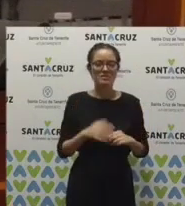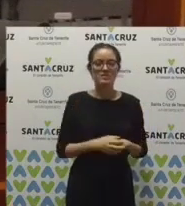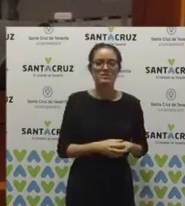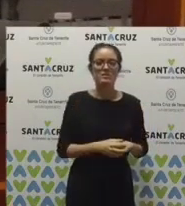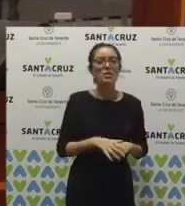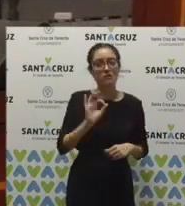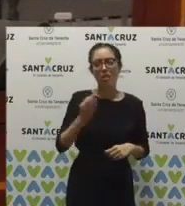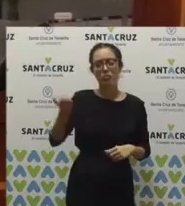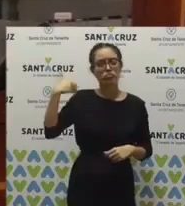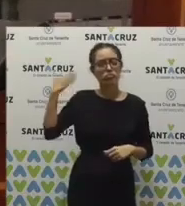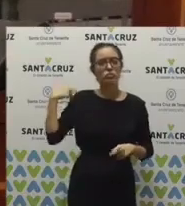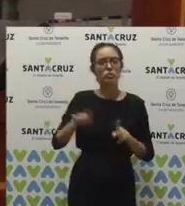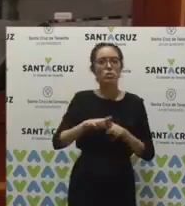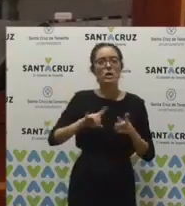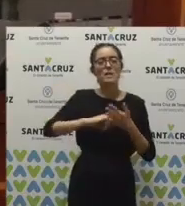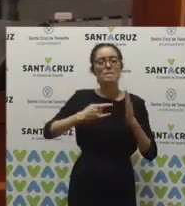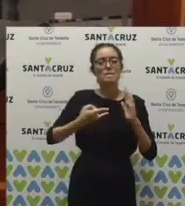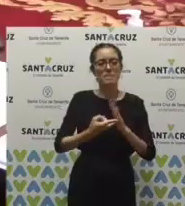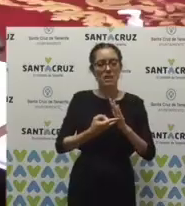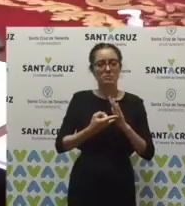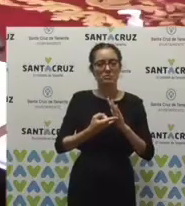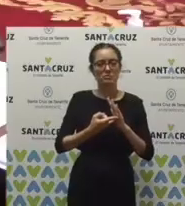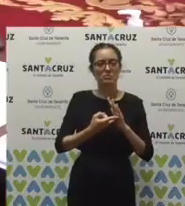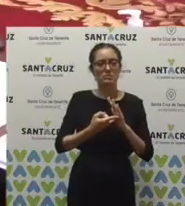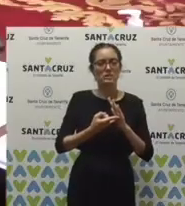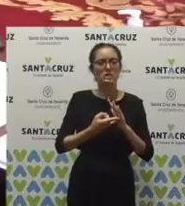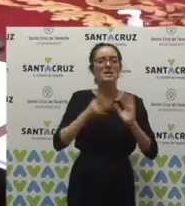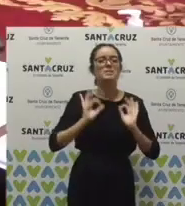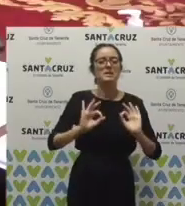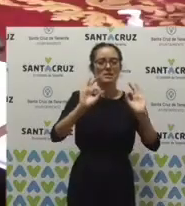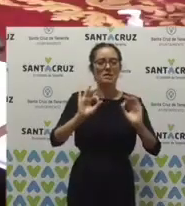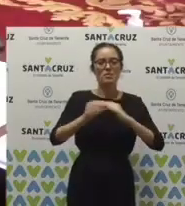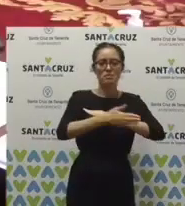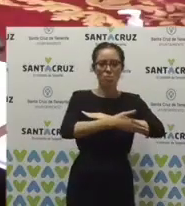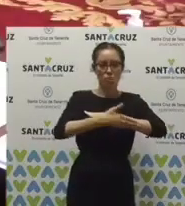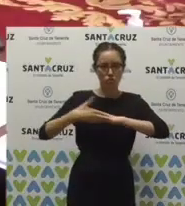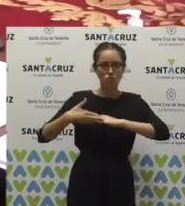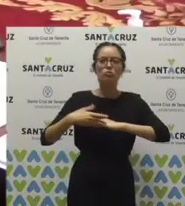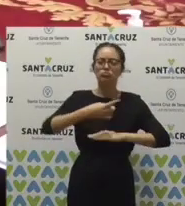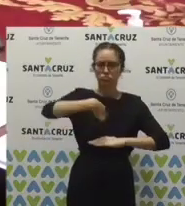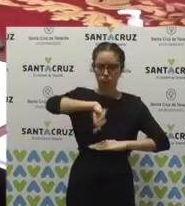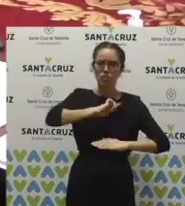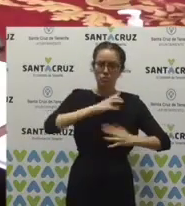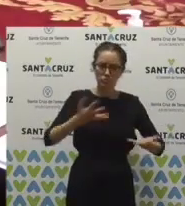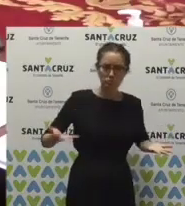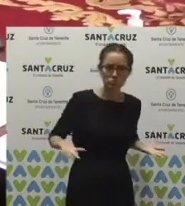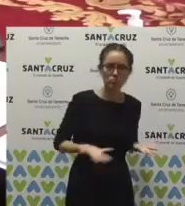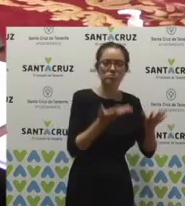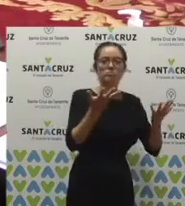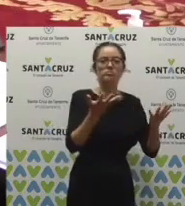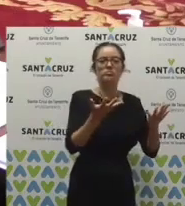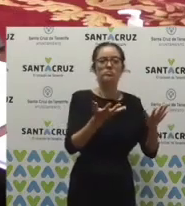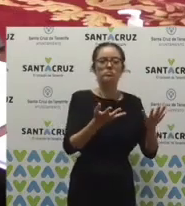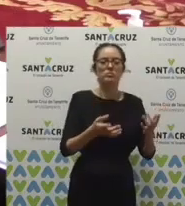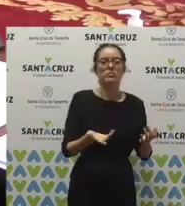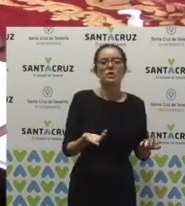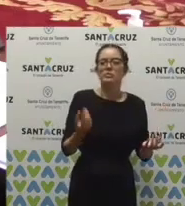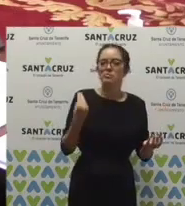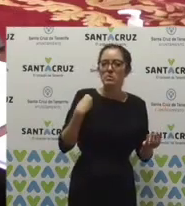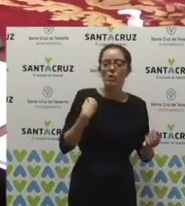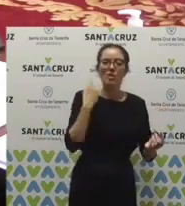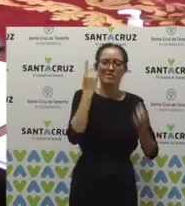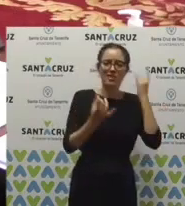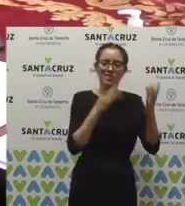impulsar el plan especial del puerto que la principal herramienta que tiene para el desarrollo de todas las actividades vinculadas con